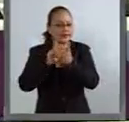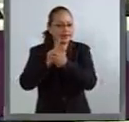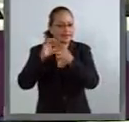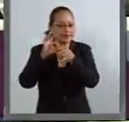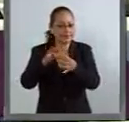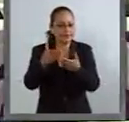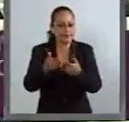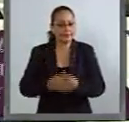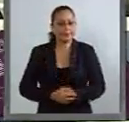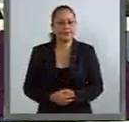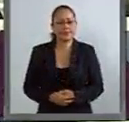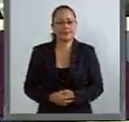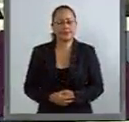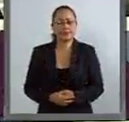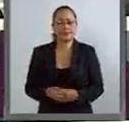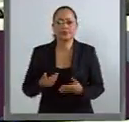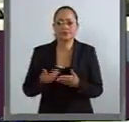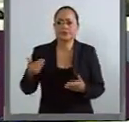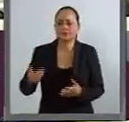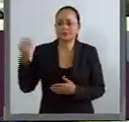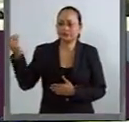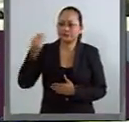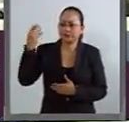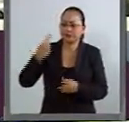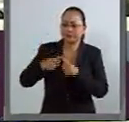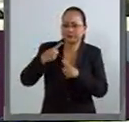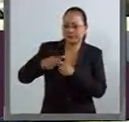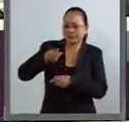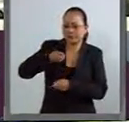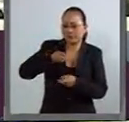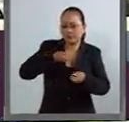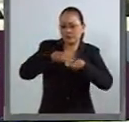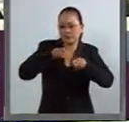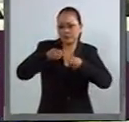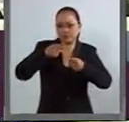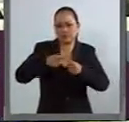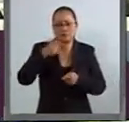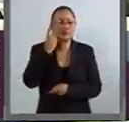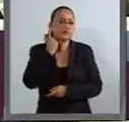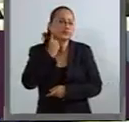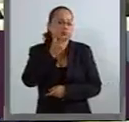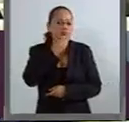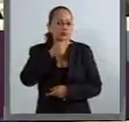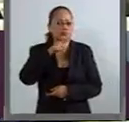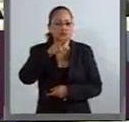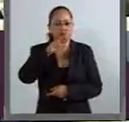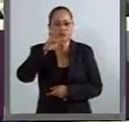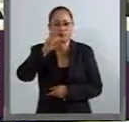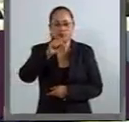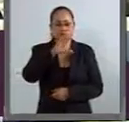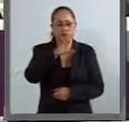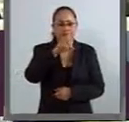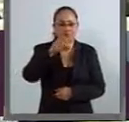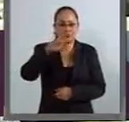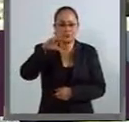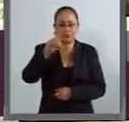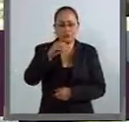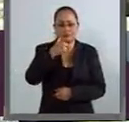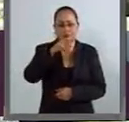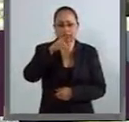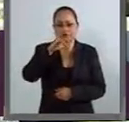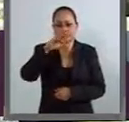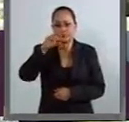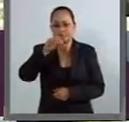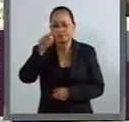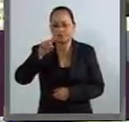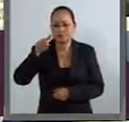legislativa. Este conversatorio será moderado por el diputado Luis Eduardo Quirós, vicepresidente de la Asamblea